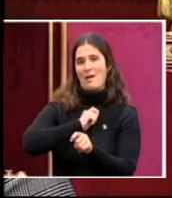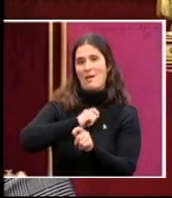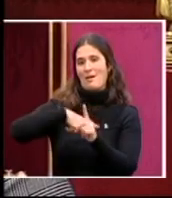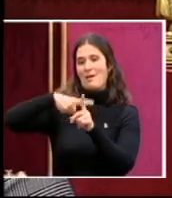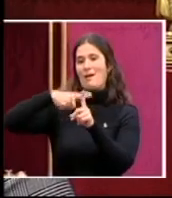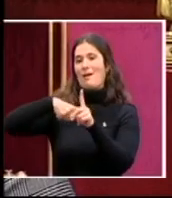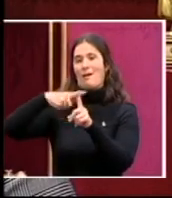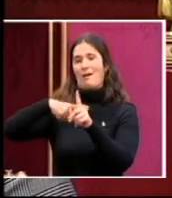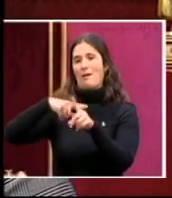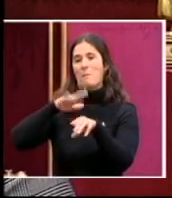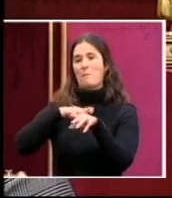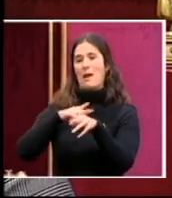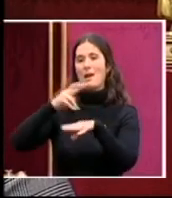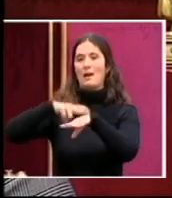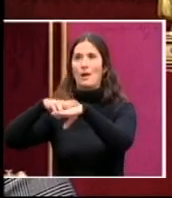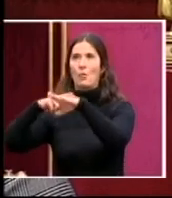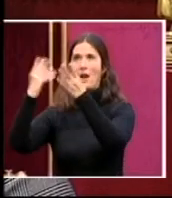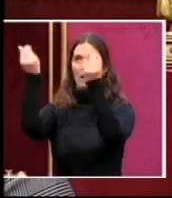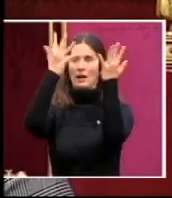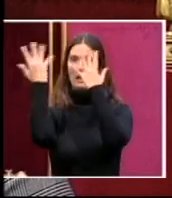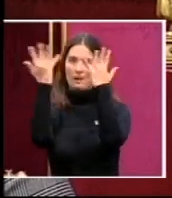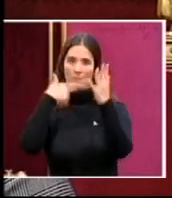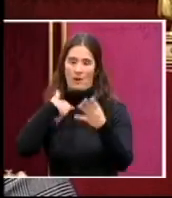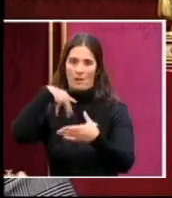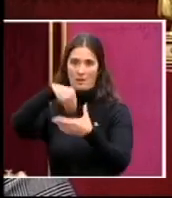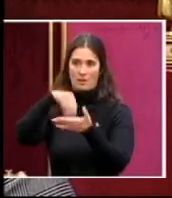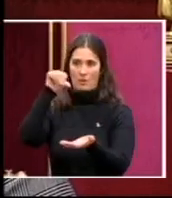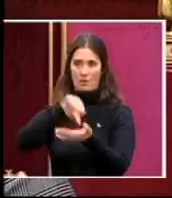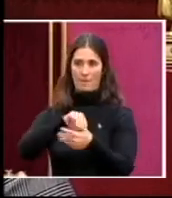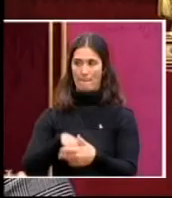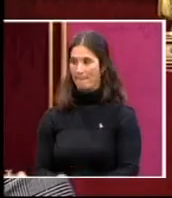si vale la expresión, para regular el clima en nuestra ciudad.